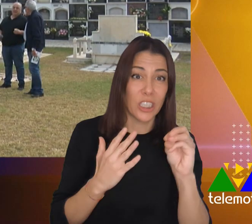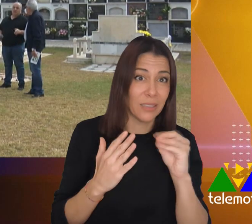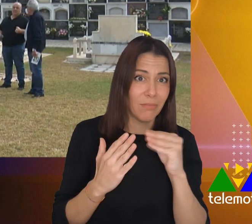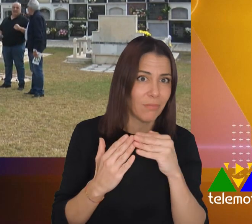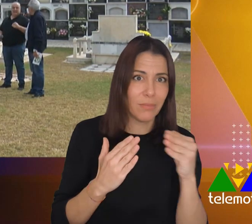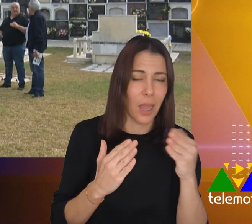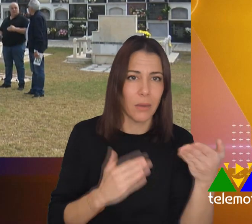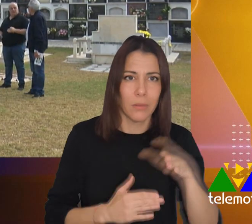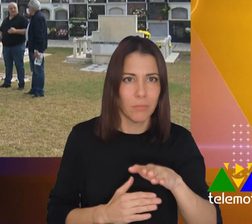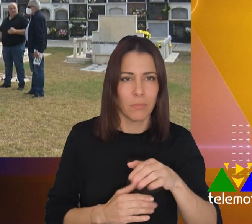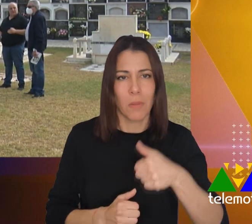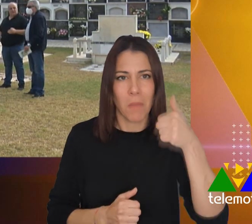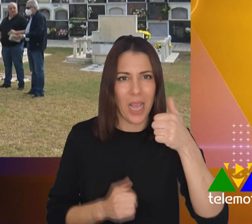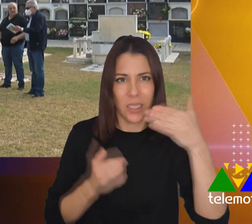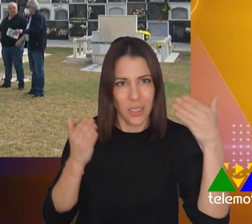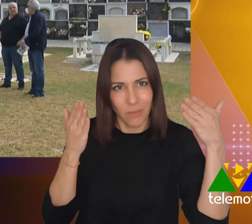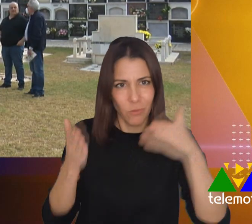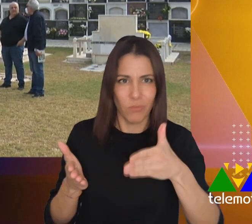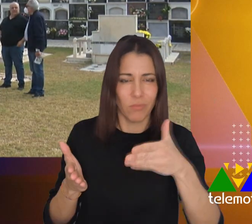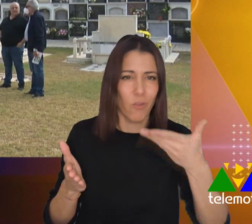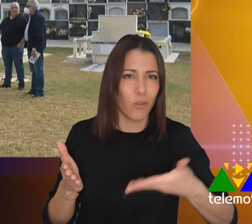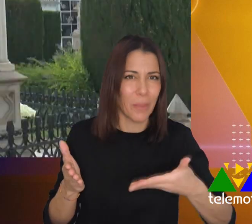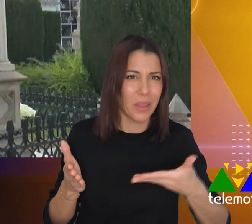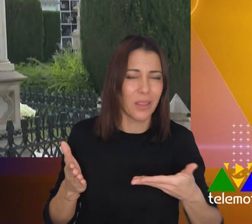1880 hace referencia fundamentalmente